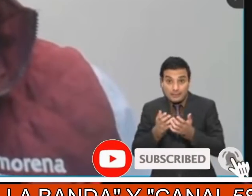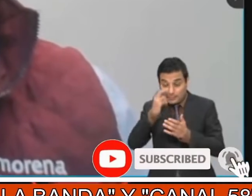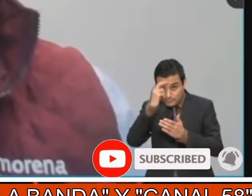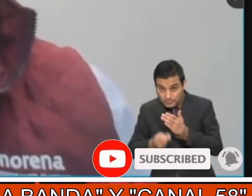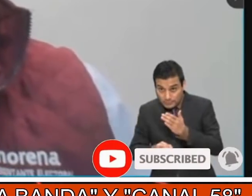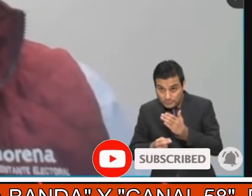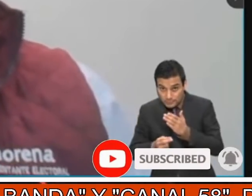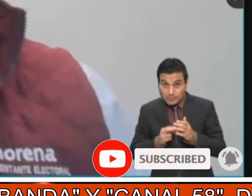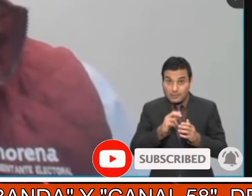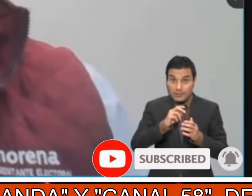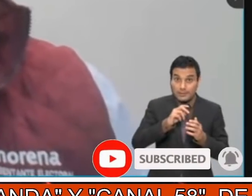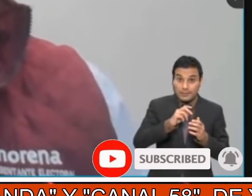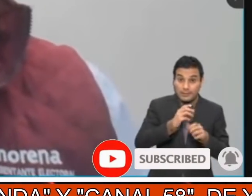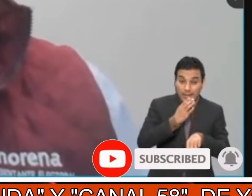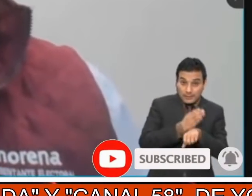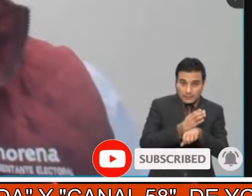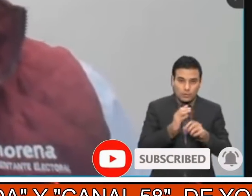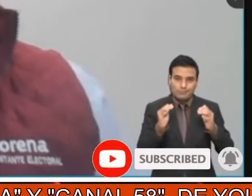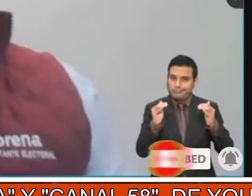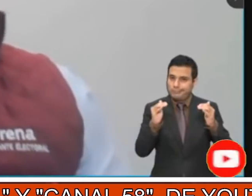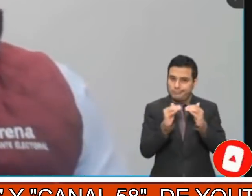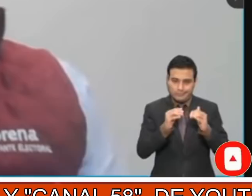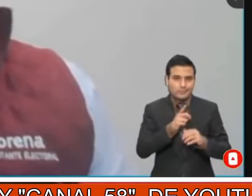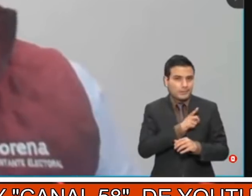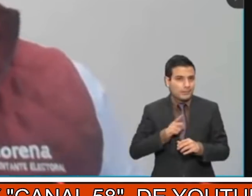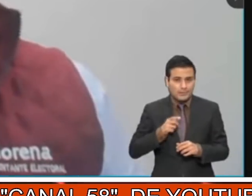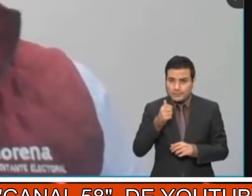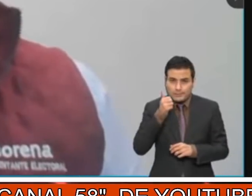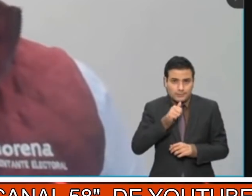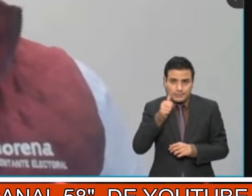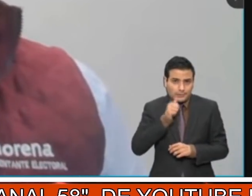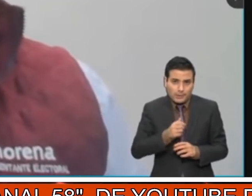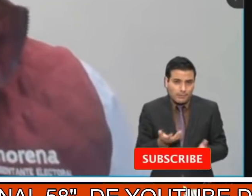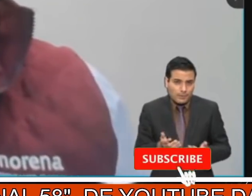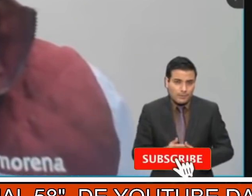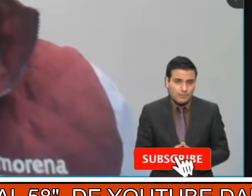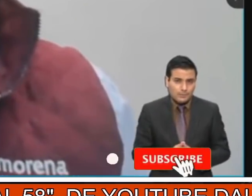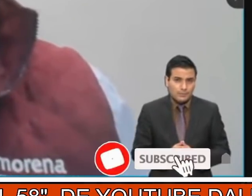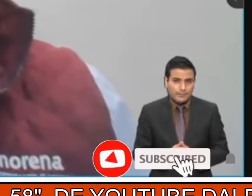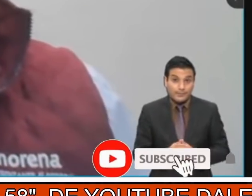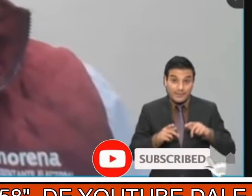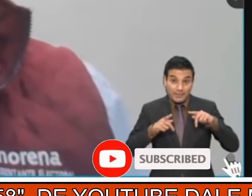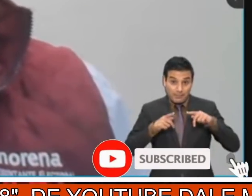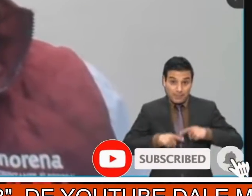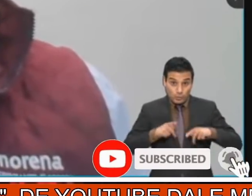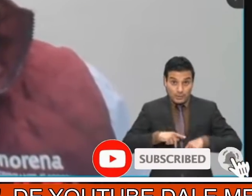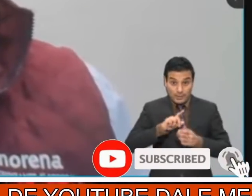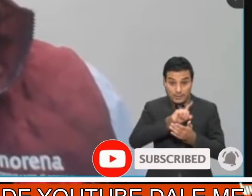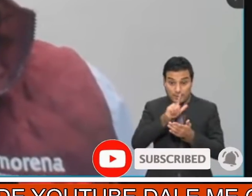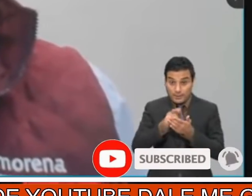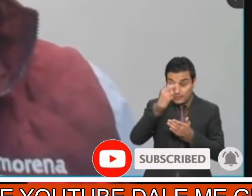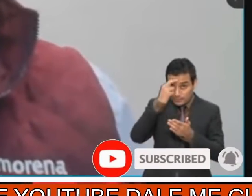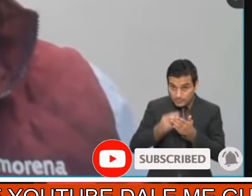algo fundamental. Es elemental en cualquier Estado de Derecho que quien comete una infracción le